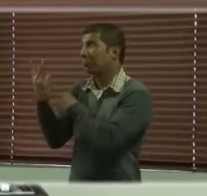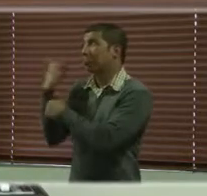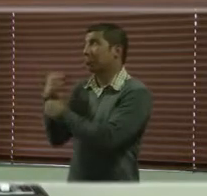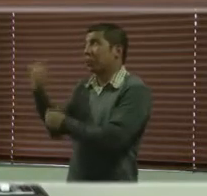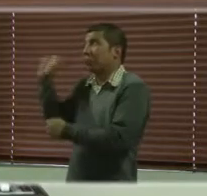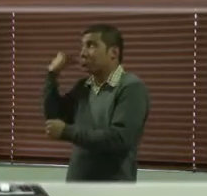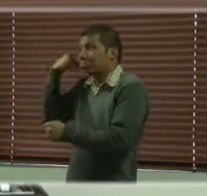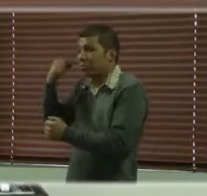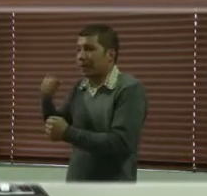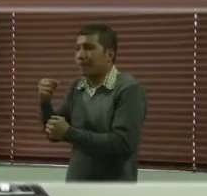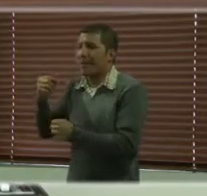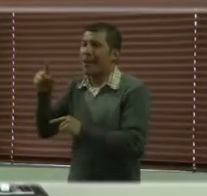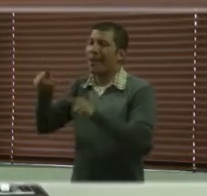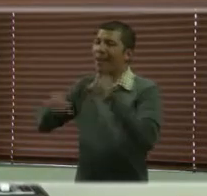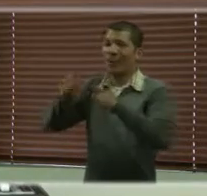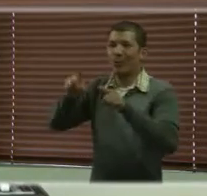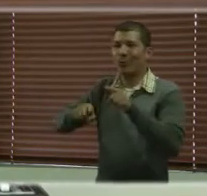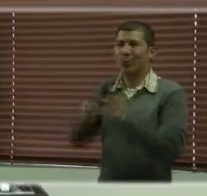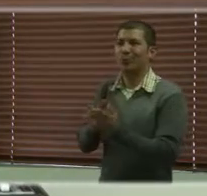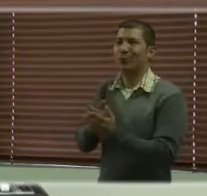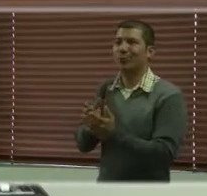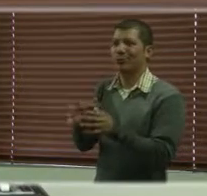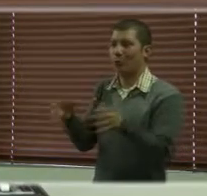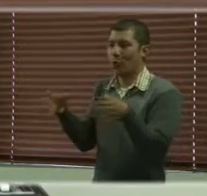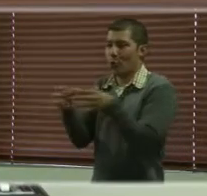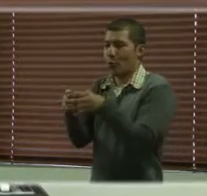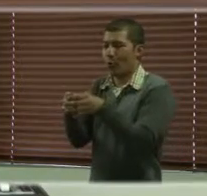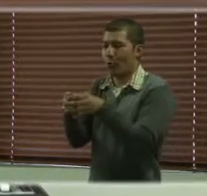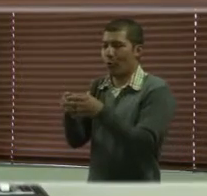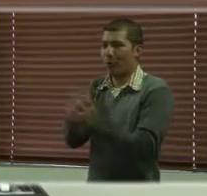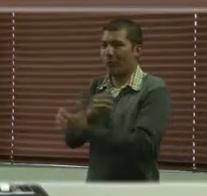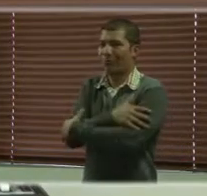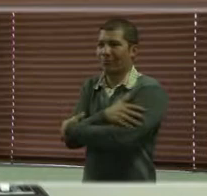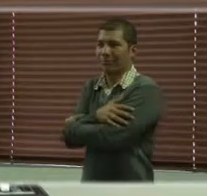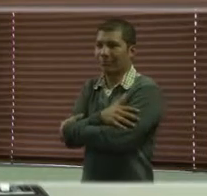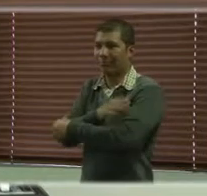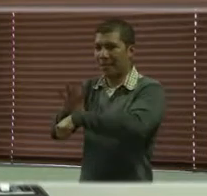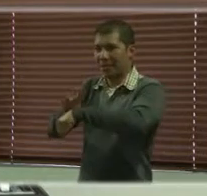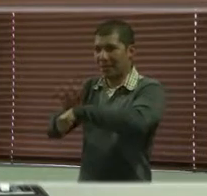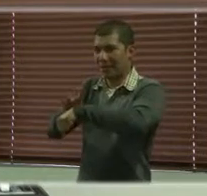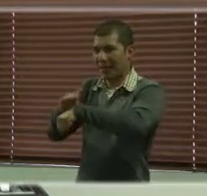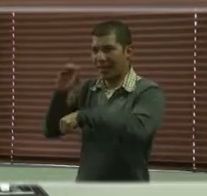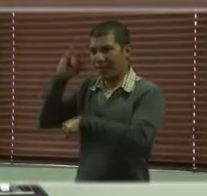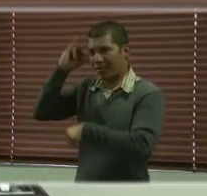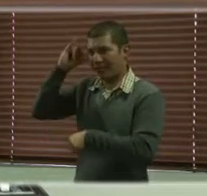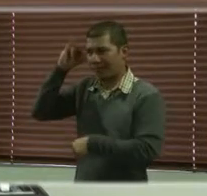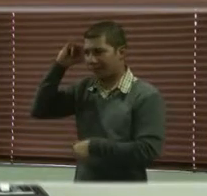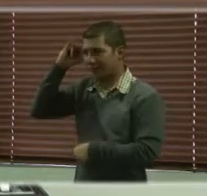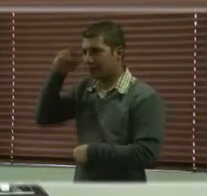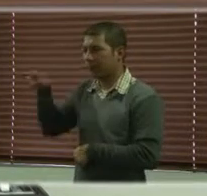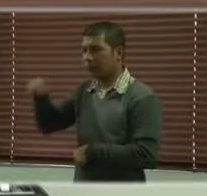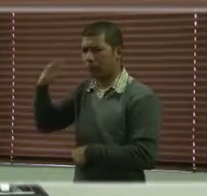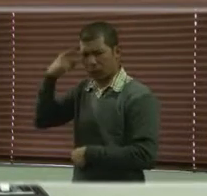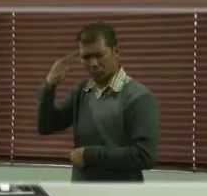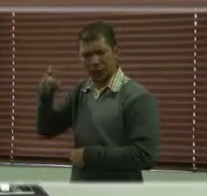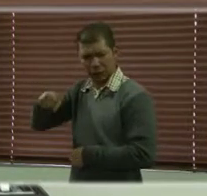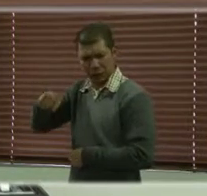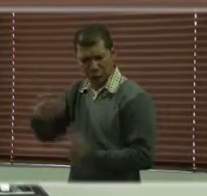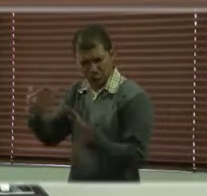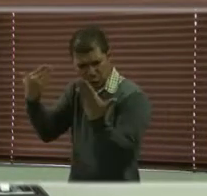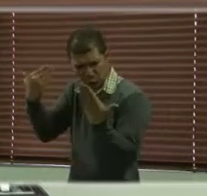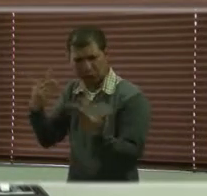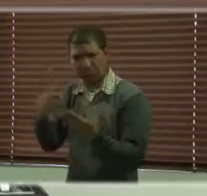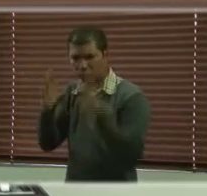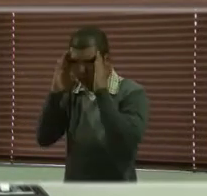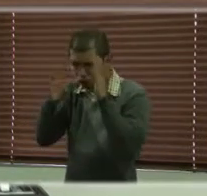tradicional o muy médica sobre todo el gremio psiquiátrico considera que es justificable este entonces Esas han sido alguna desde las luchas que nosotros